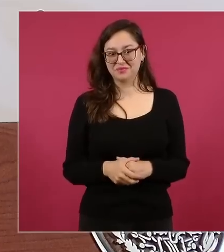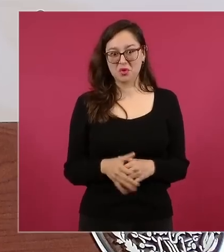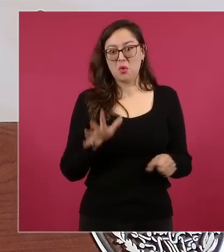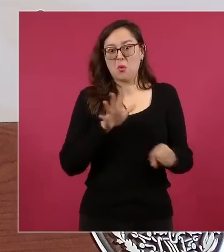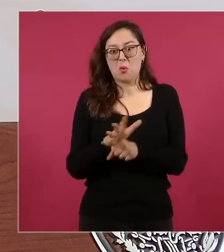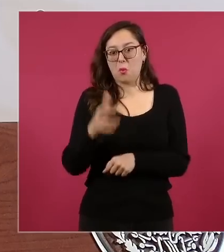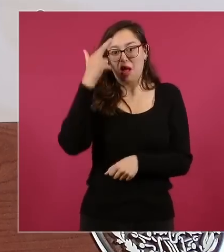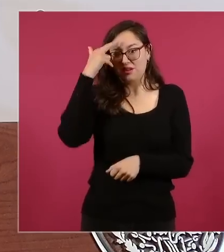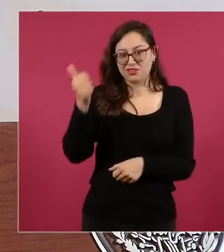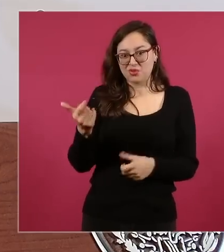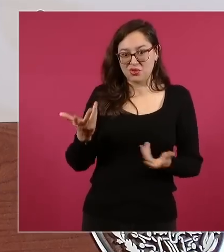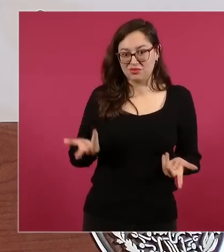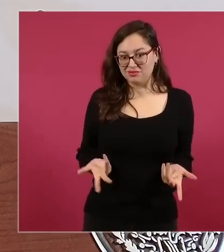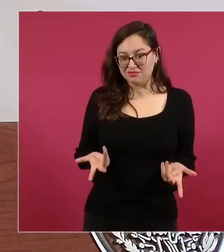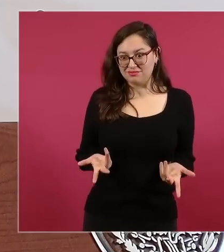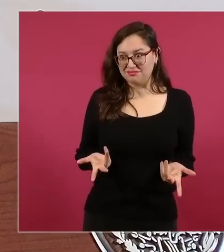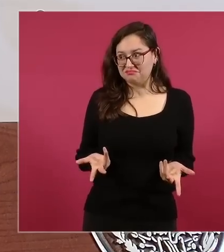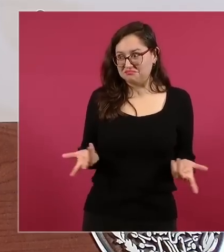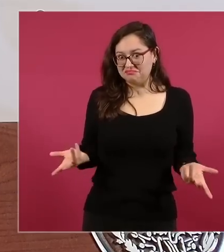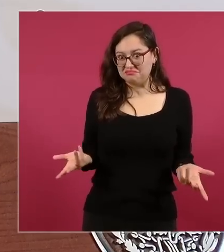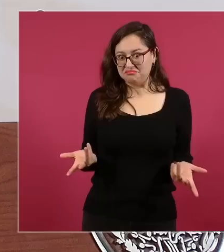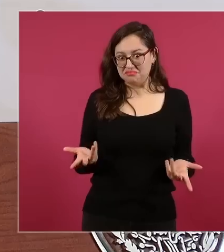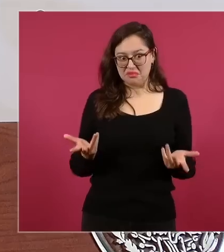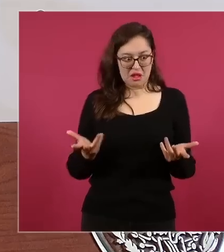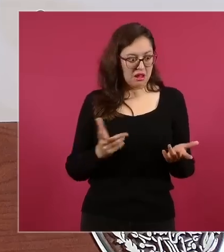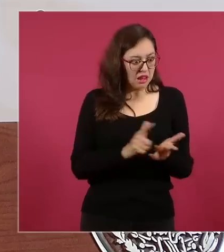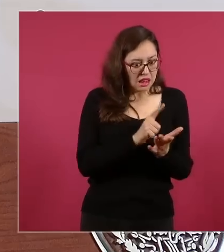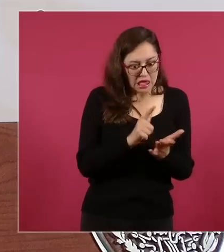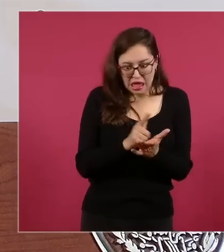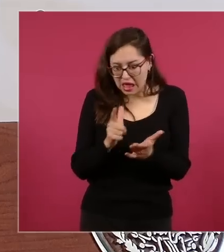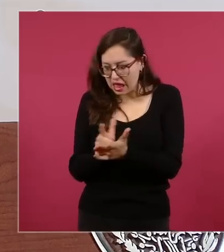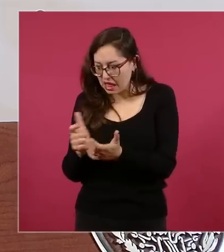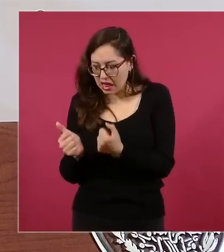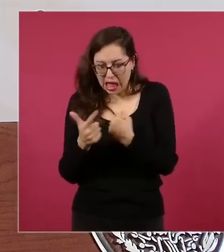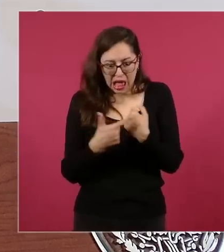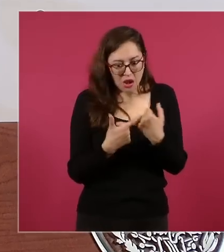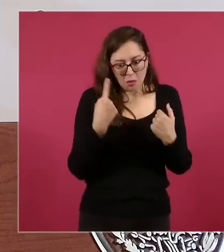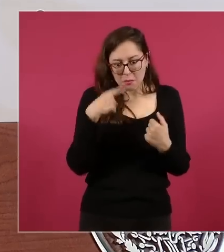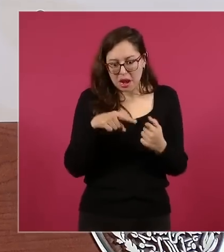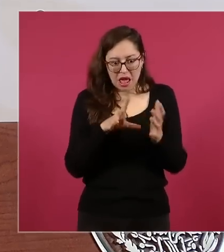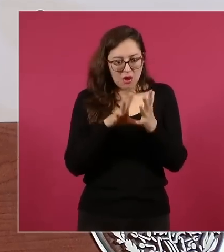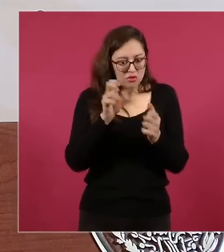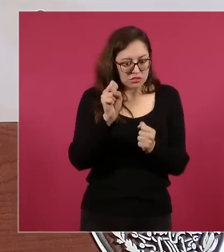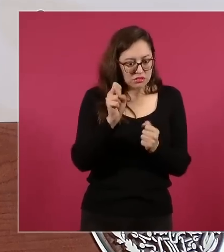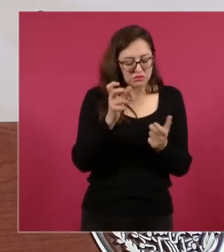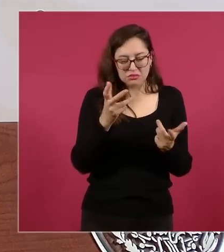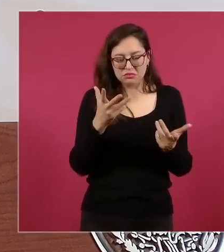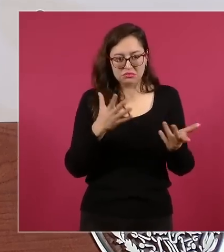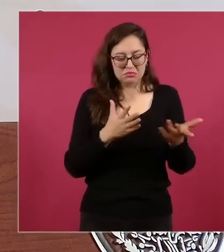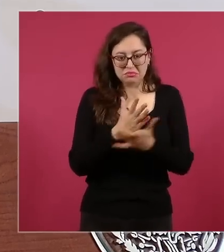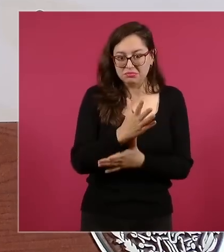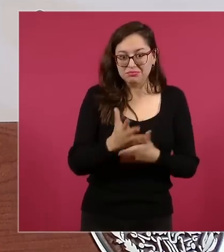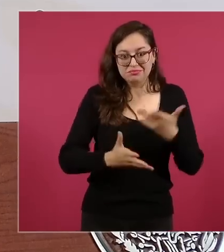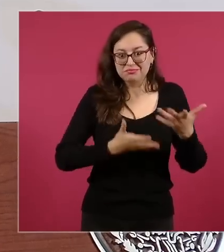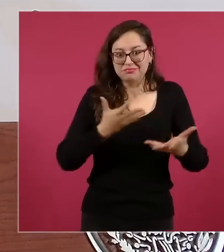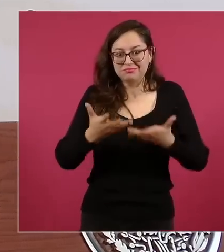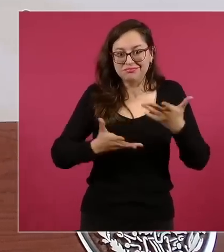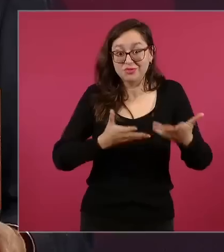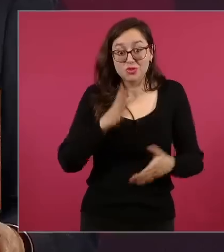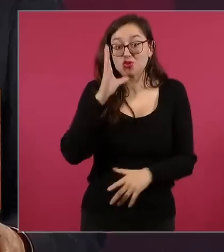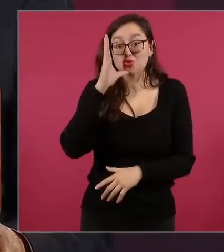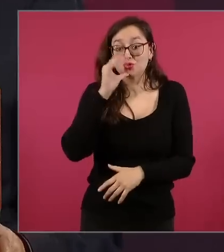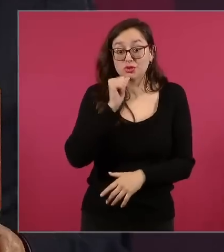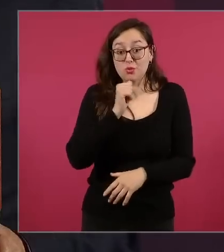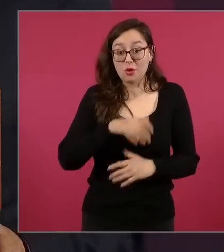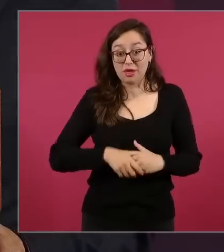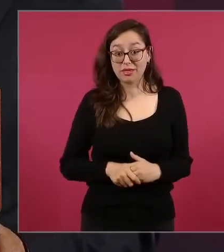Eso le ha dicho la consejera. Sí, bien, pero además eso lo saben los constitucionalistas y hasta los estudiantes